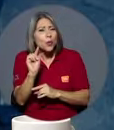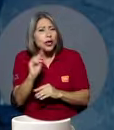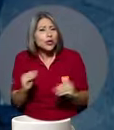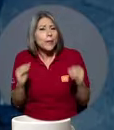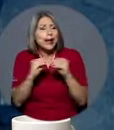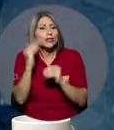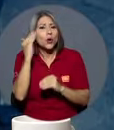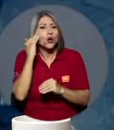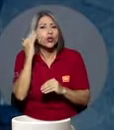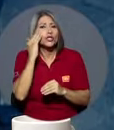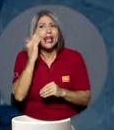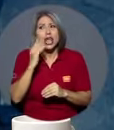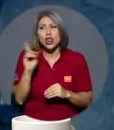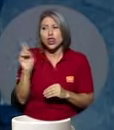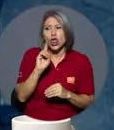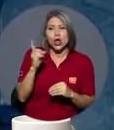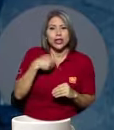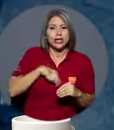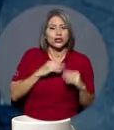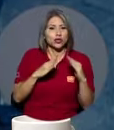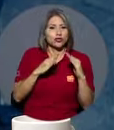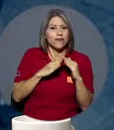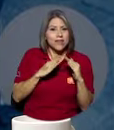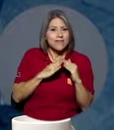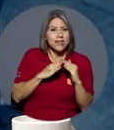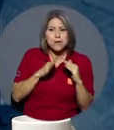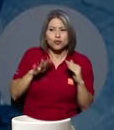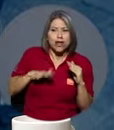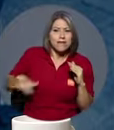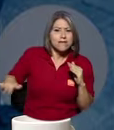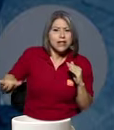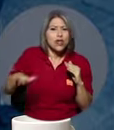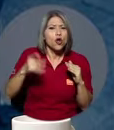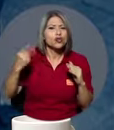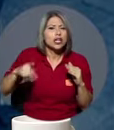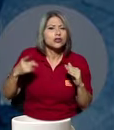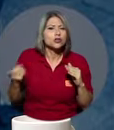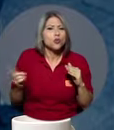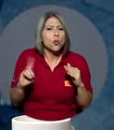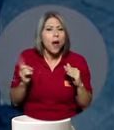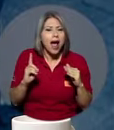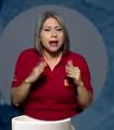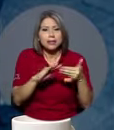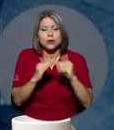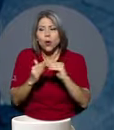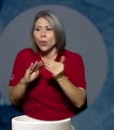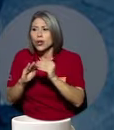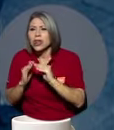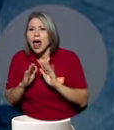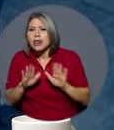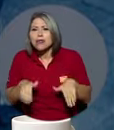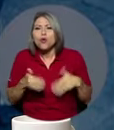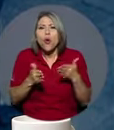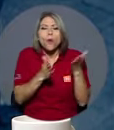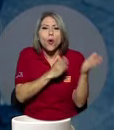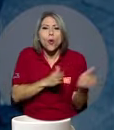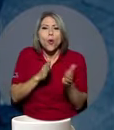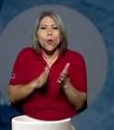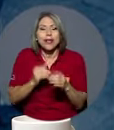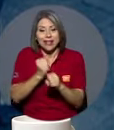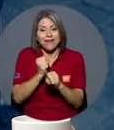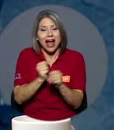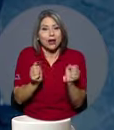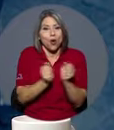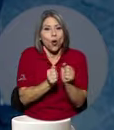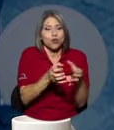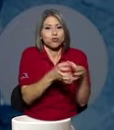más por conocer nuestro cantón, los riesgos que puede haber alrededor, cómo nos organizamos como comunidad y trabajar pues con las fuerzas vivas de